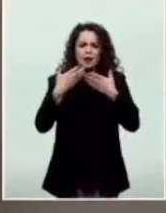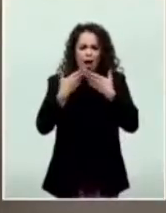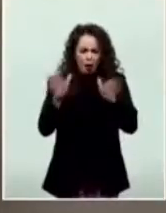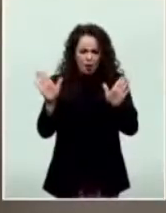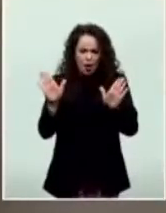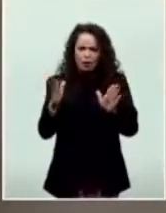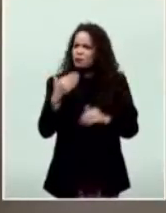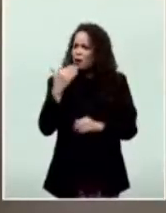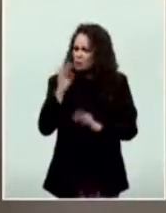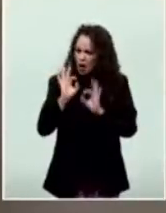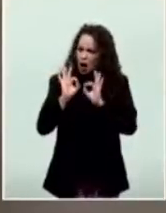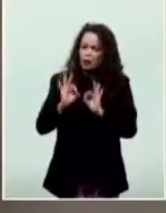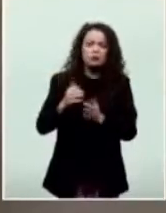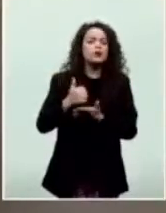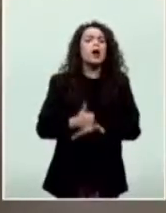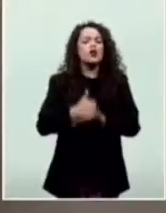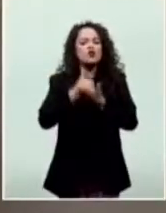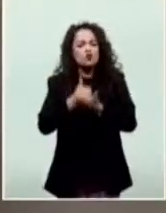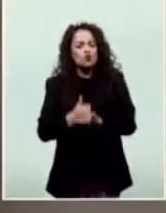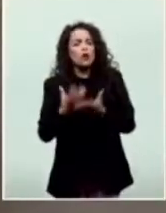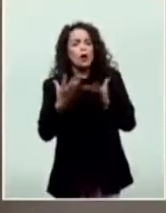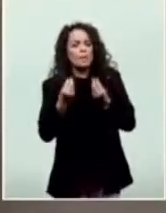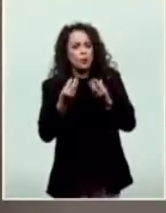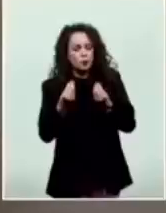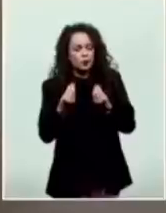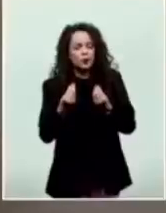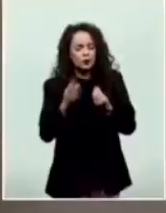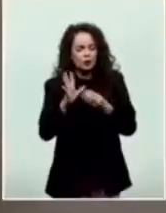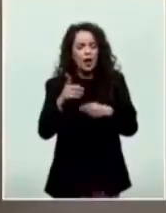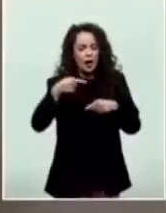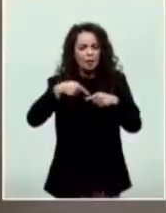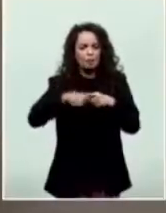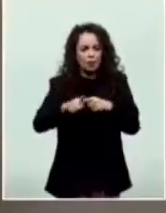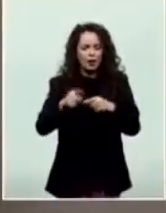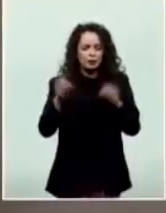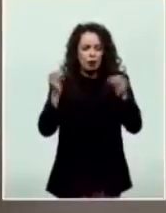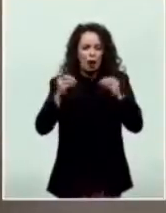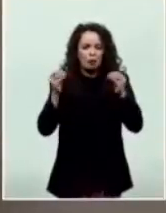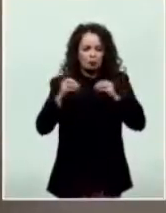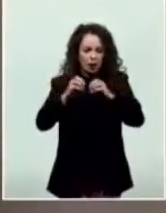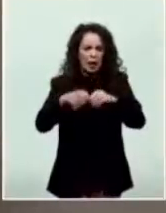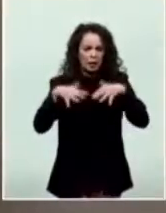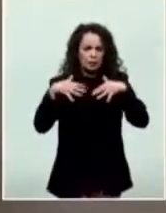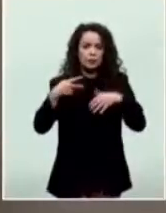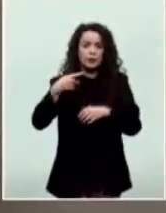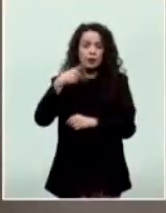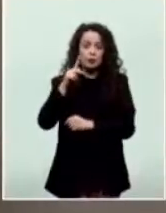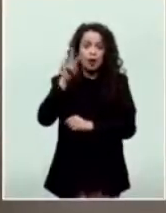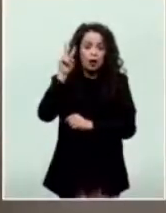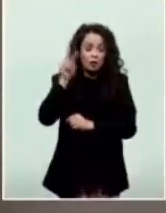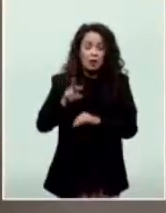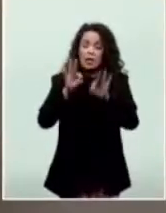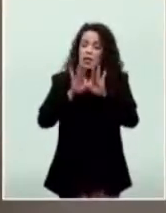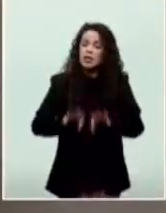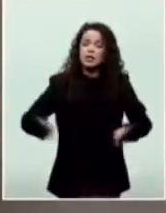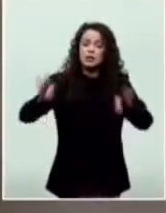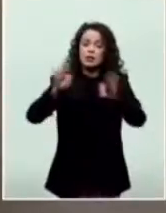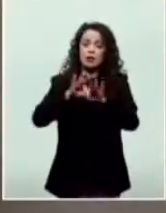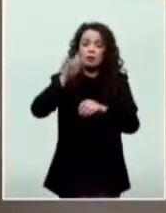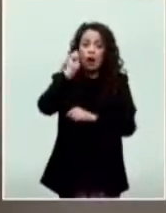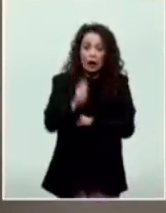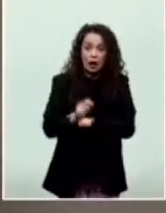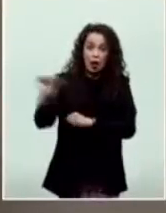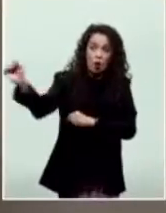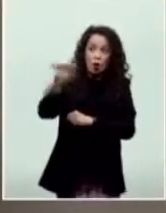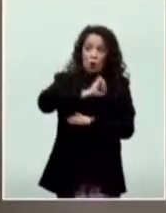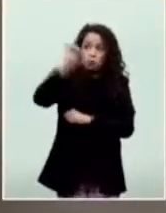funcionando muy bien, creo que esto ha ayudado muchísimo. Pero miren, lo importante es que nunca se nos dispararon los contagios